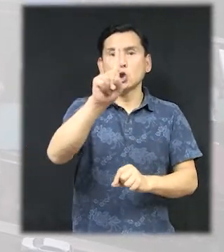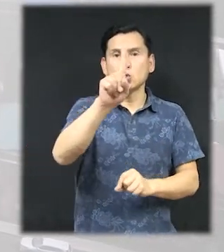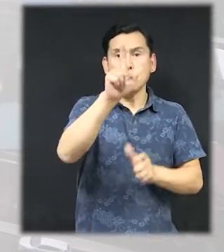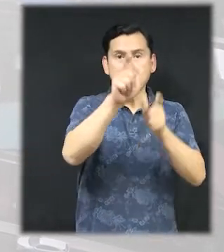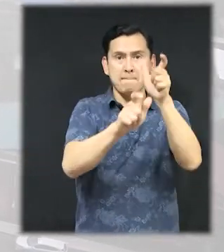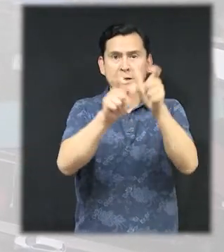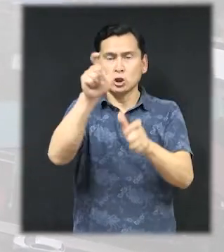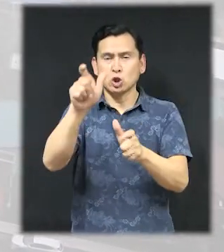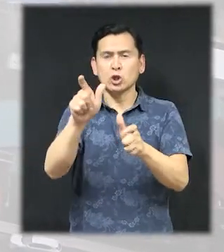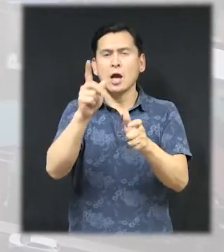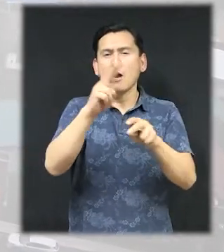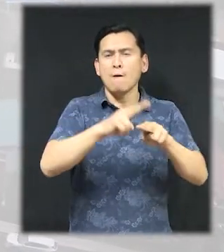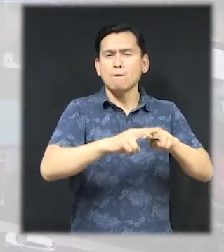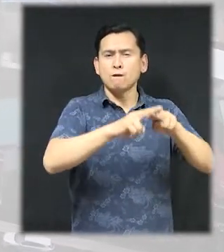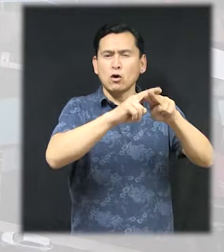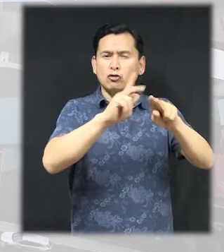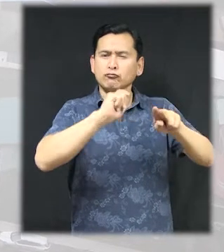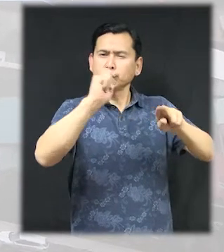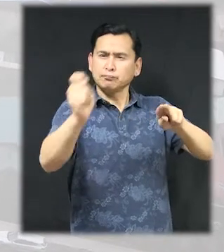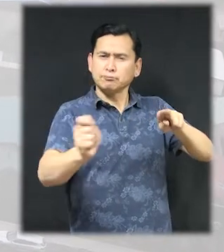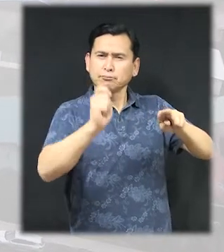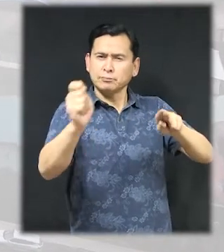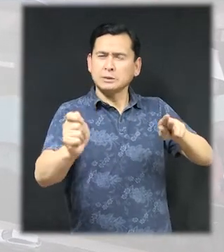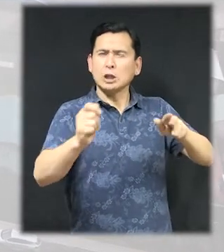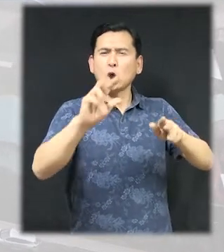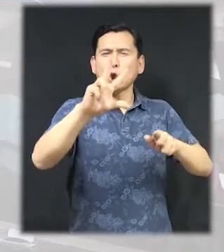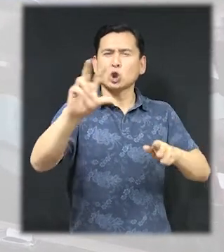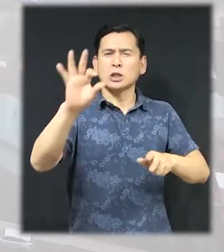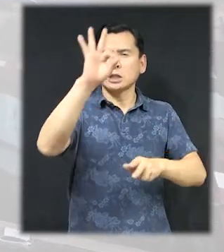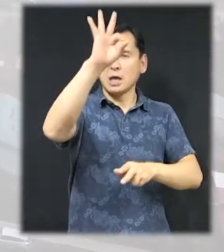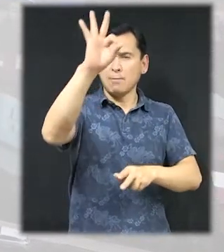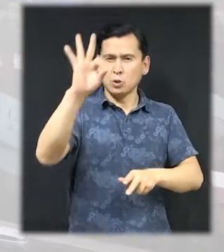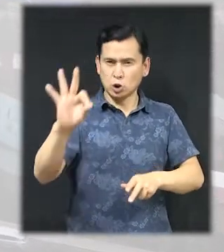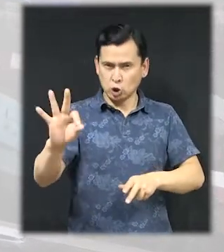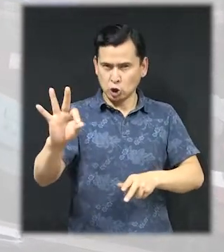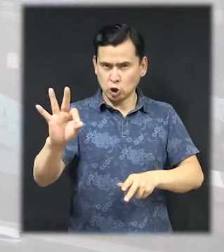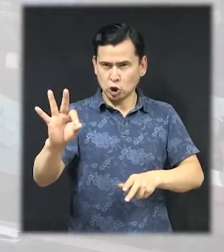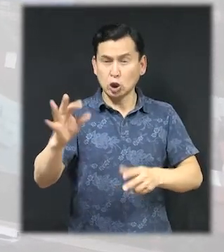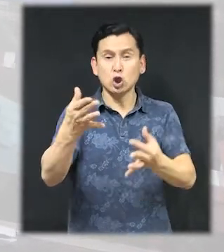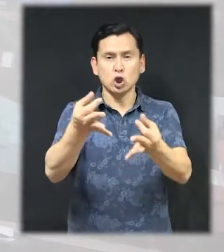costo que es equivalente al 80% del total del gasto.